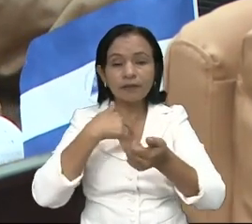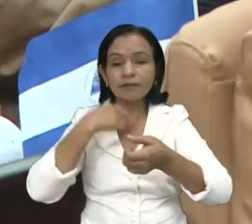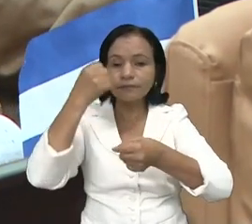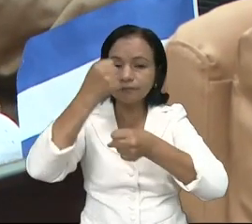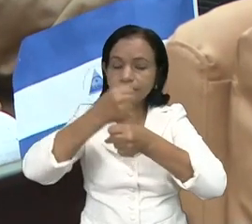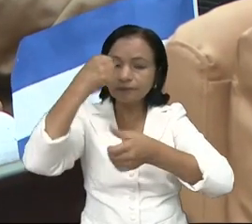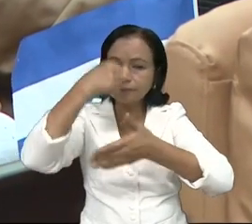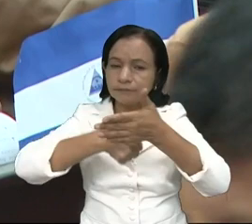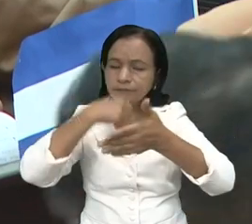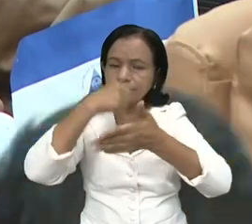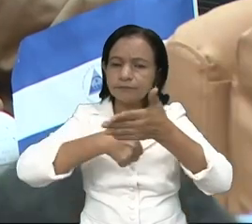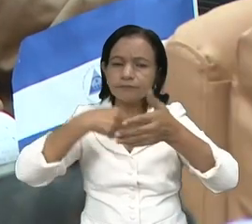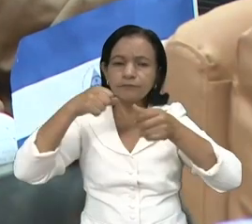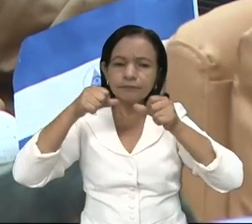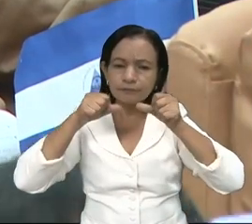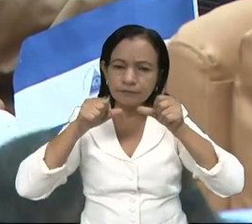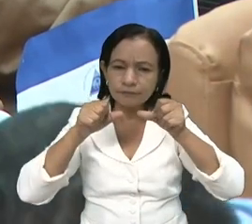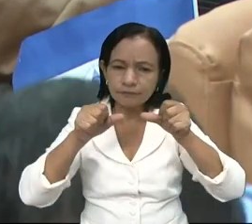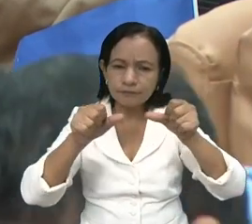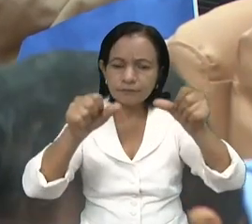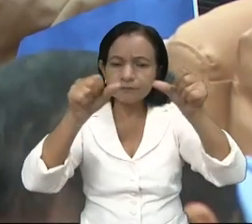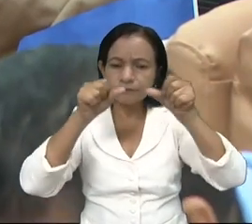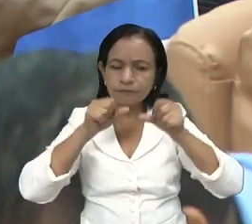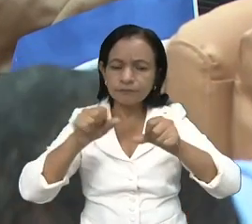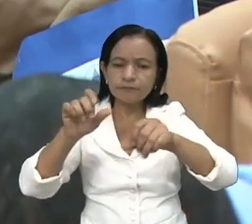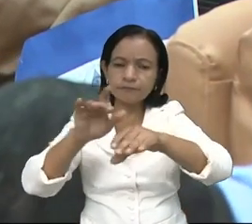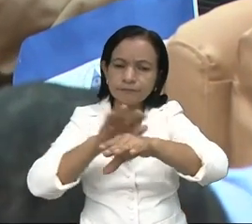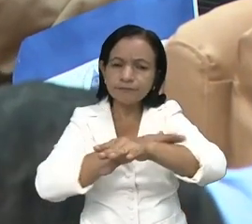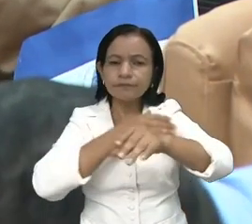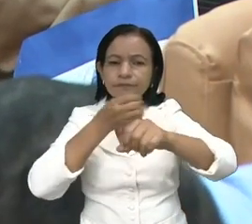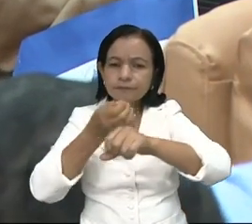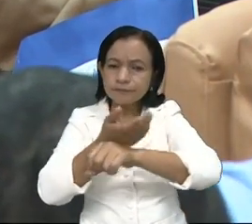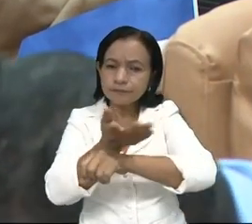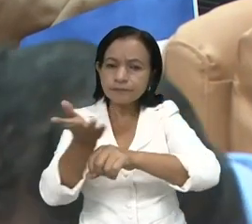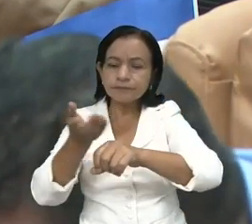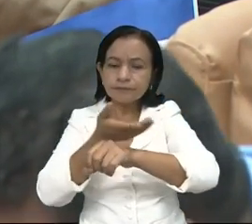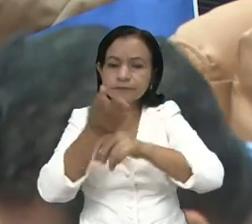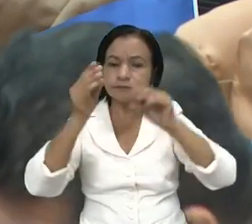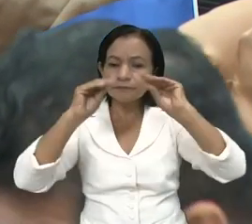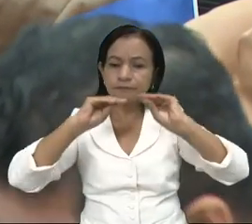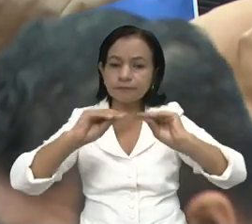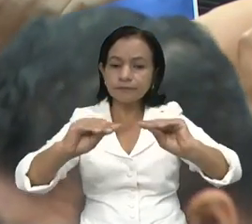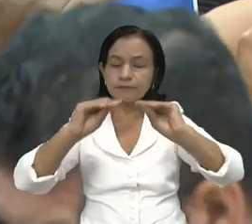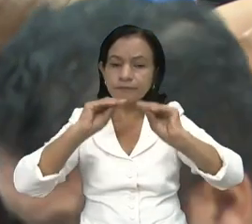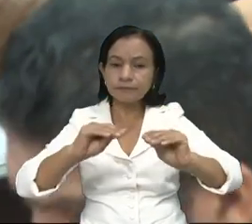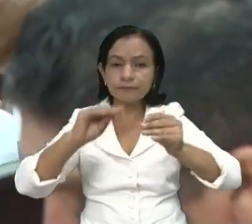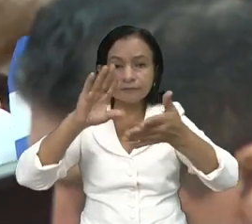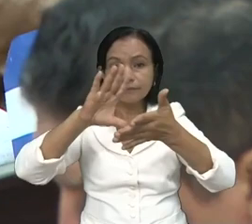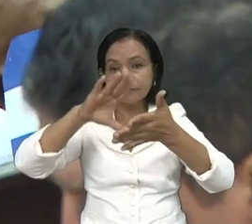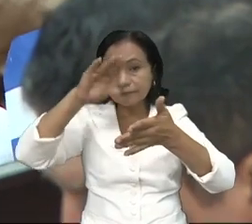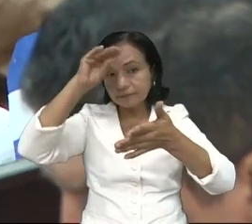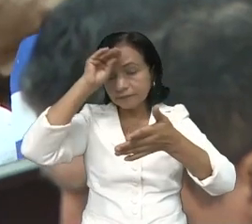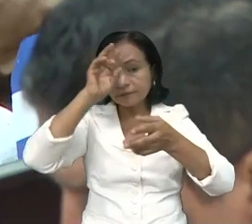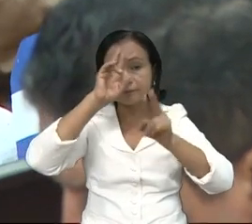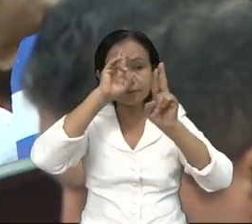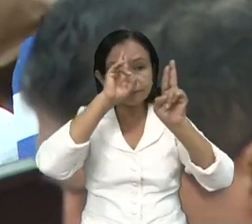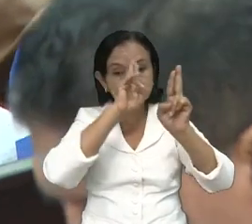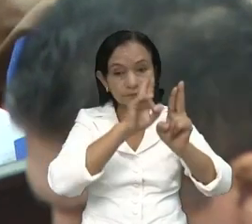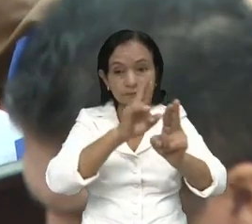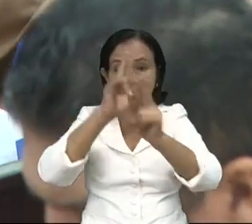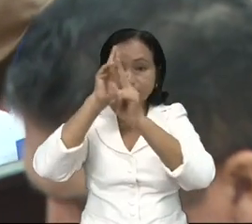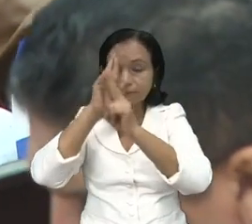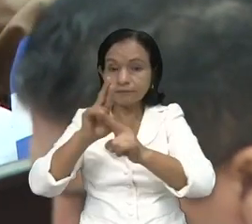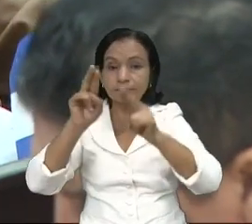esfuerzos continuos y de sensibilización en lo que se inculca la conciencia del respeto a